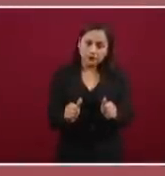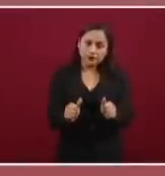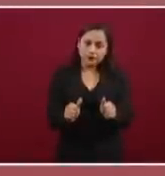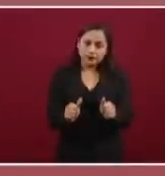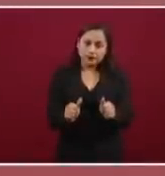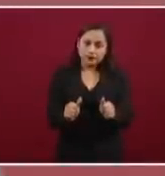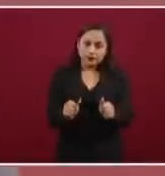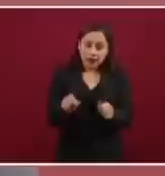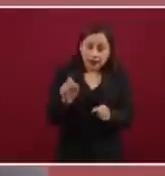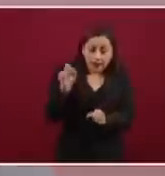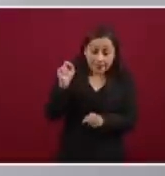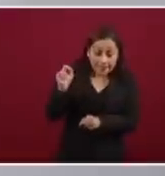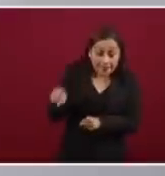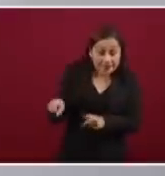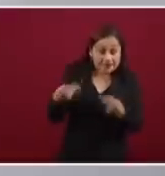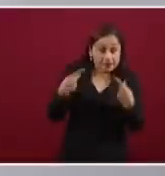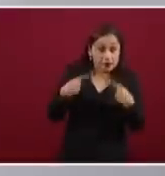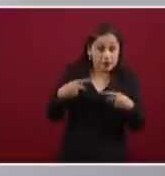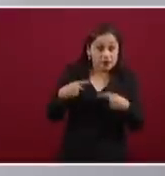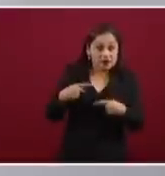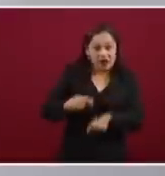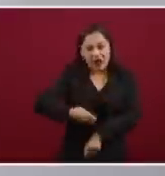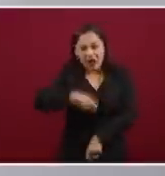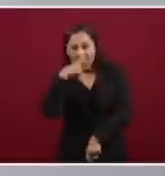Y esos mismos,